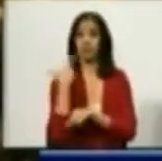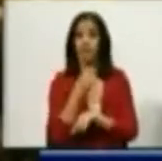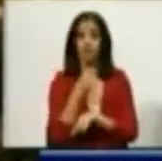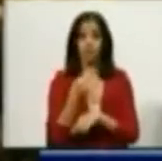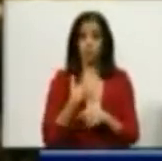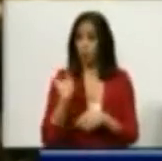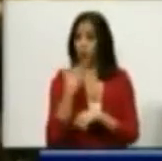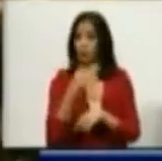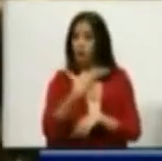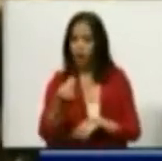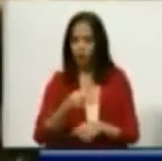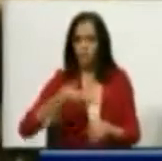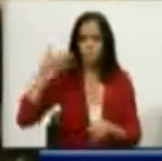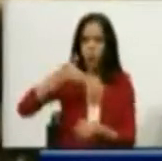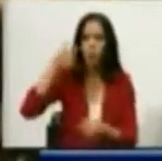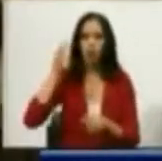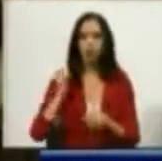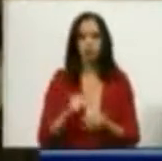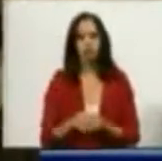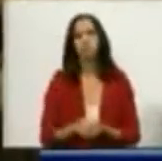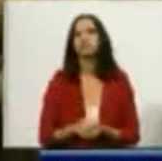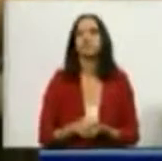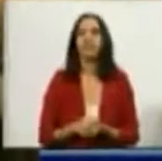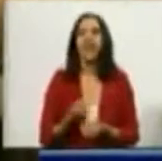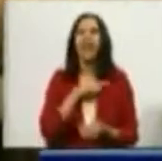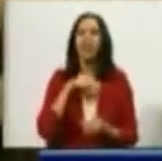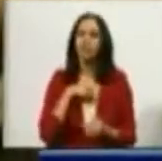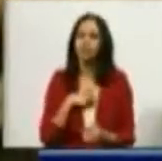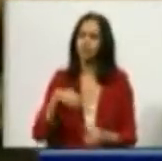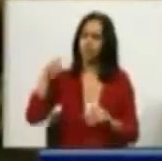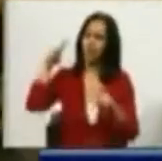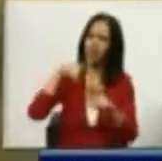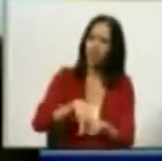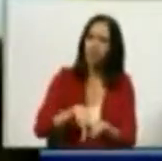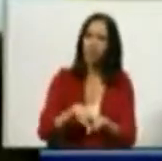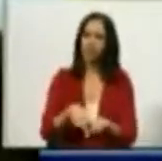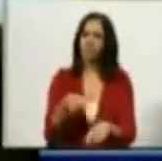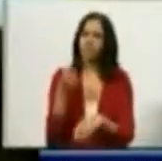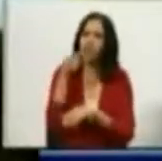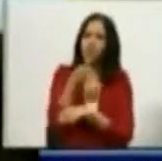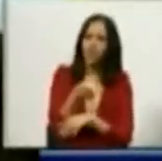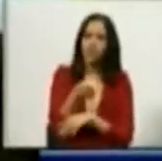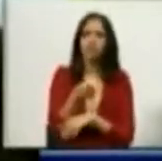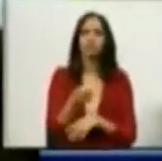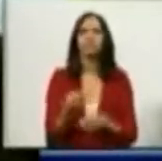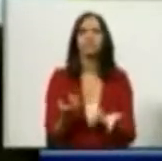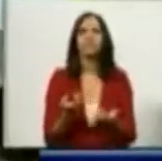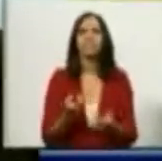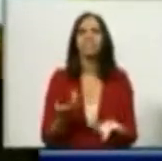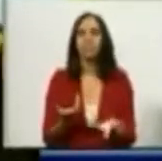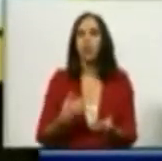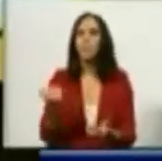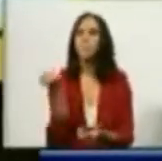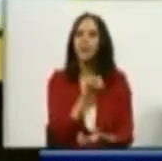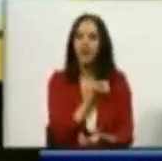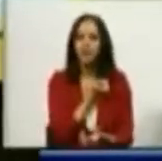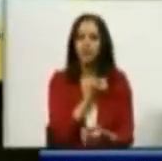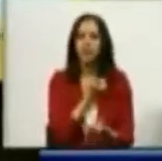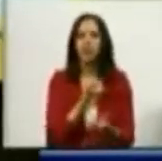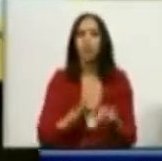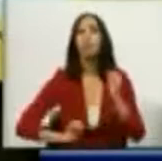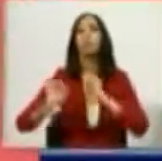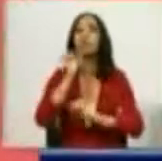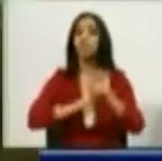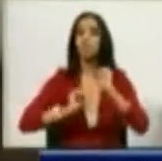iba me mataban a nosotros se nos persigue a nosotros se nos señala se nos judicializa y se nos asesina por